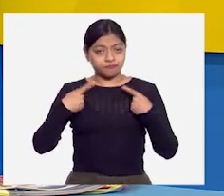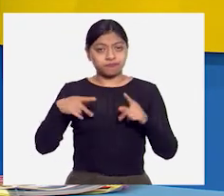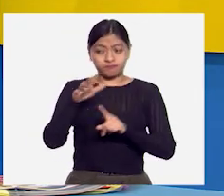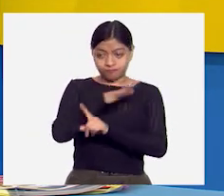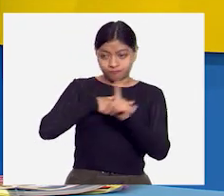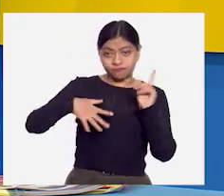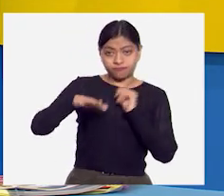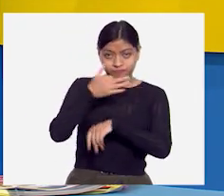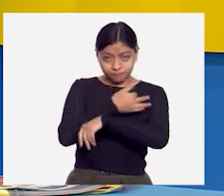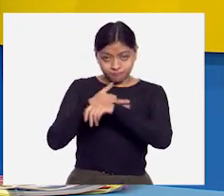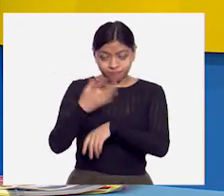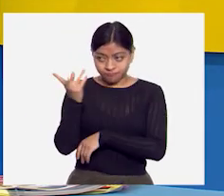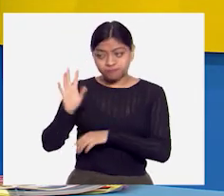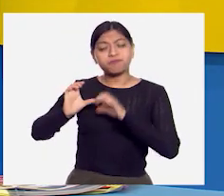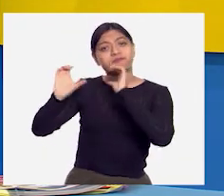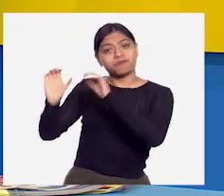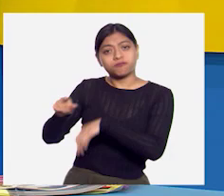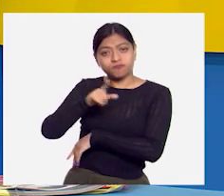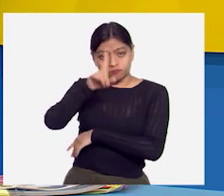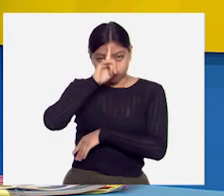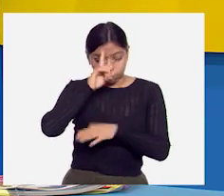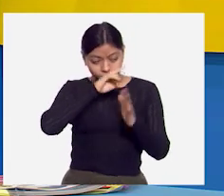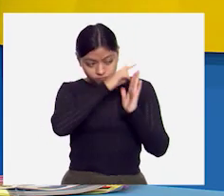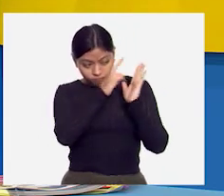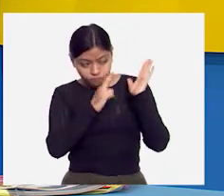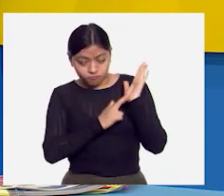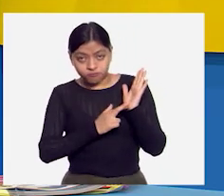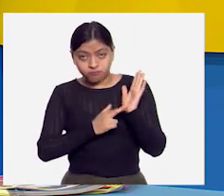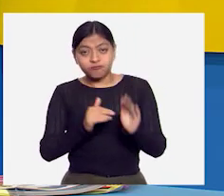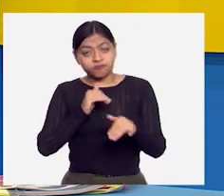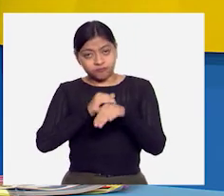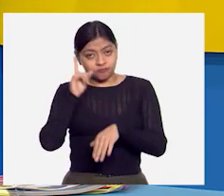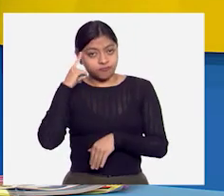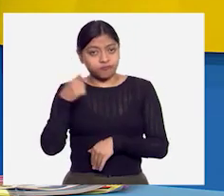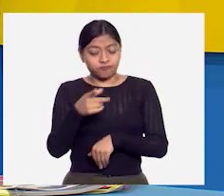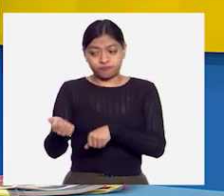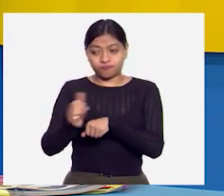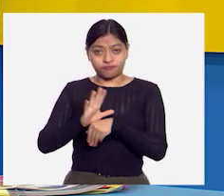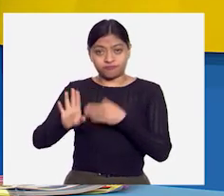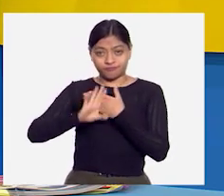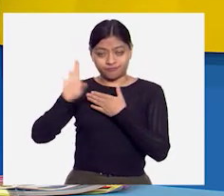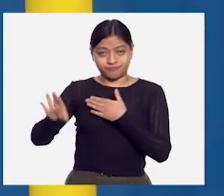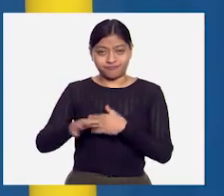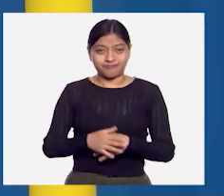a tu alrededor, sigue las recomendaciones del sector salud. Hasta la próxima.